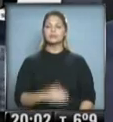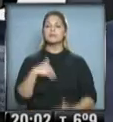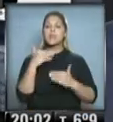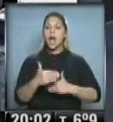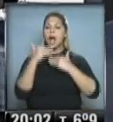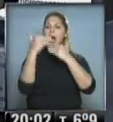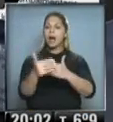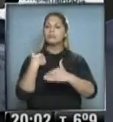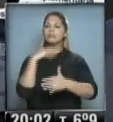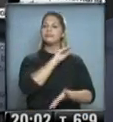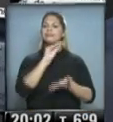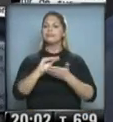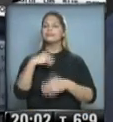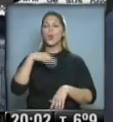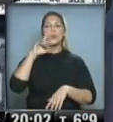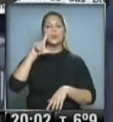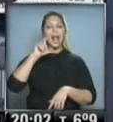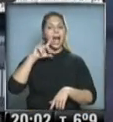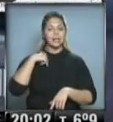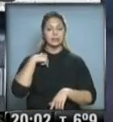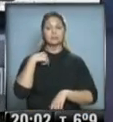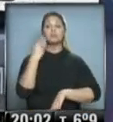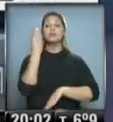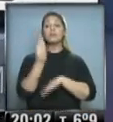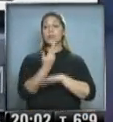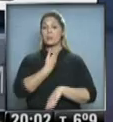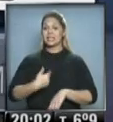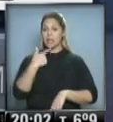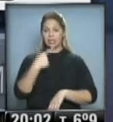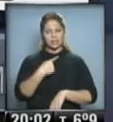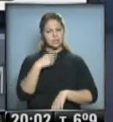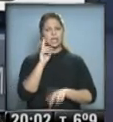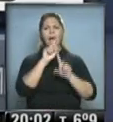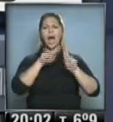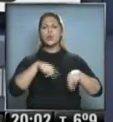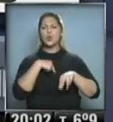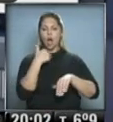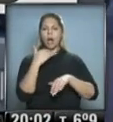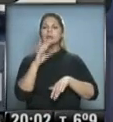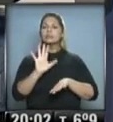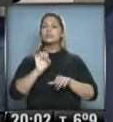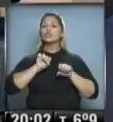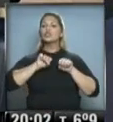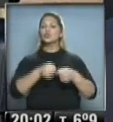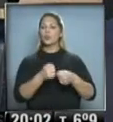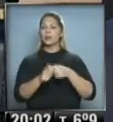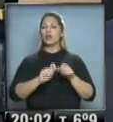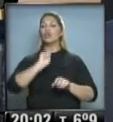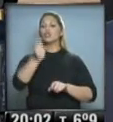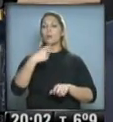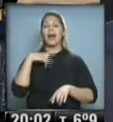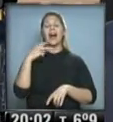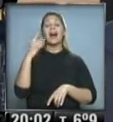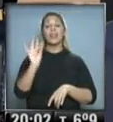Postergan el ascenso a Milani. La presidenta Cristina Fernández dejó sin efecto y postergó hasta diciembre el pliego del militar y